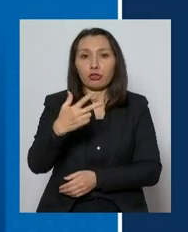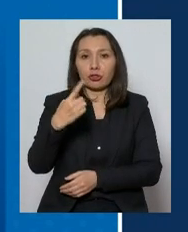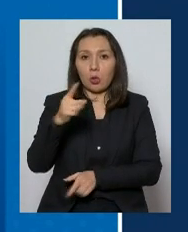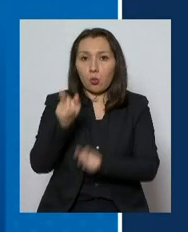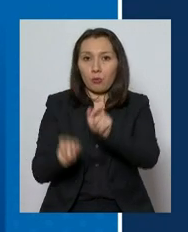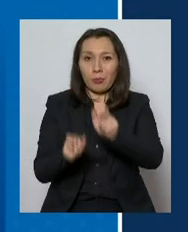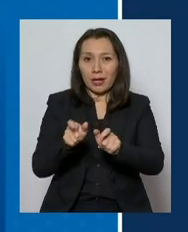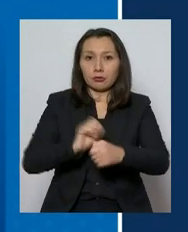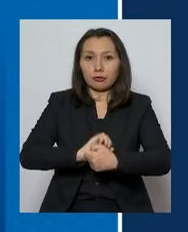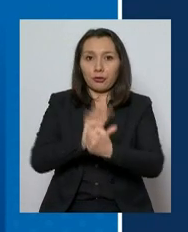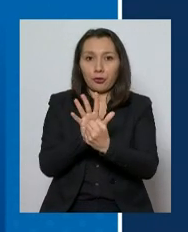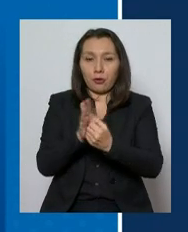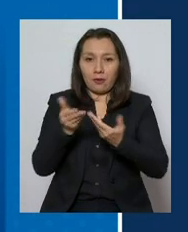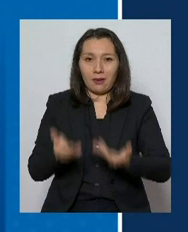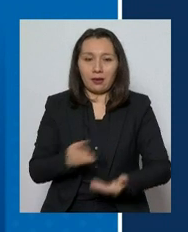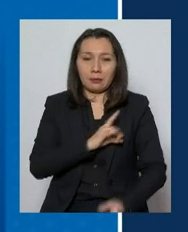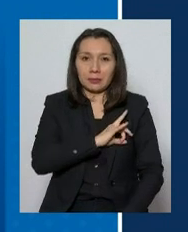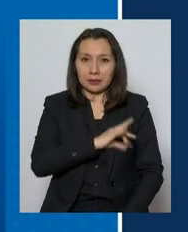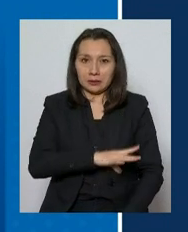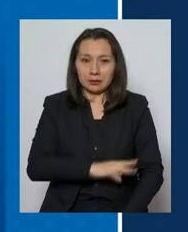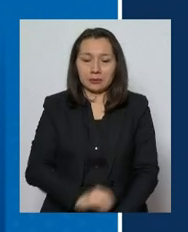57.581 casos en nuestro país.